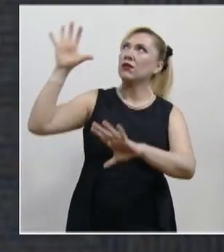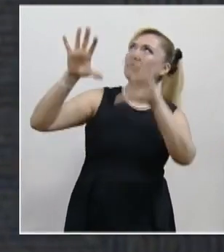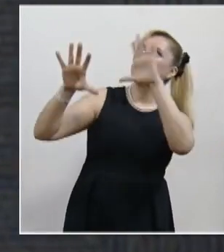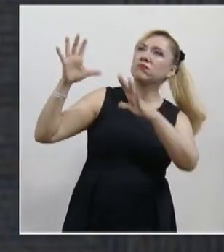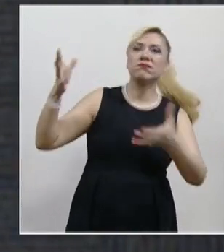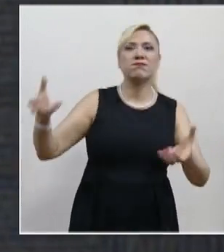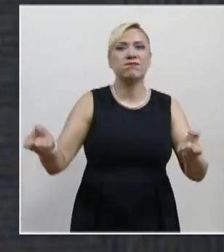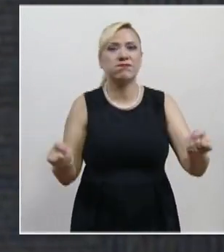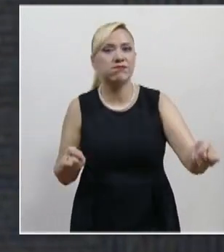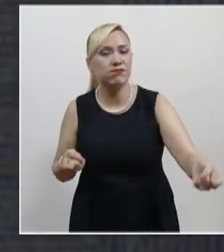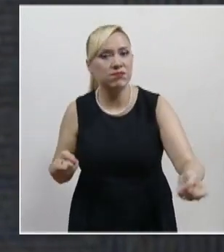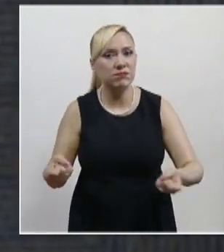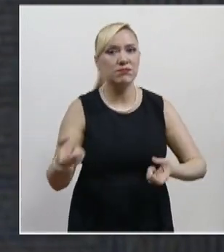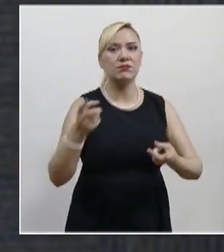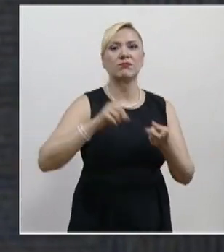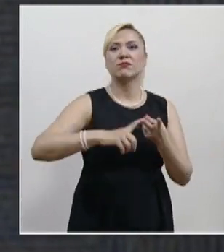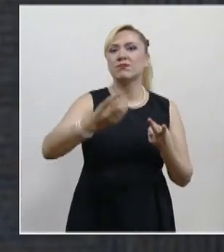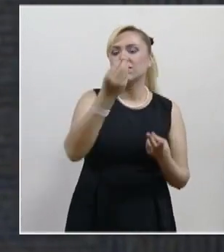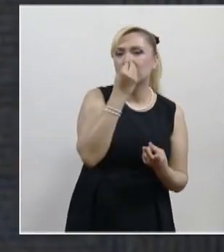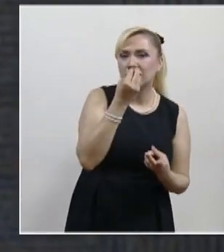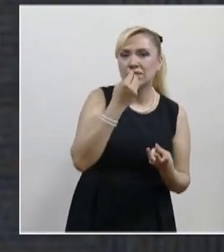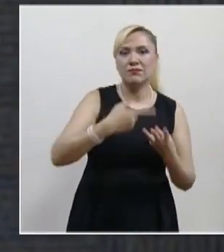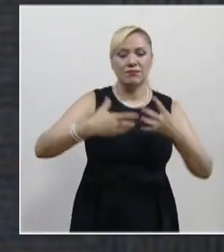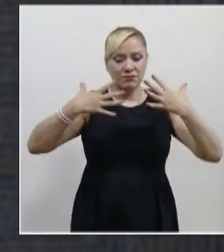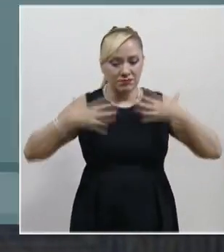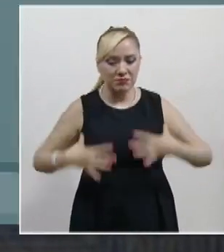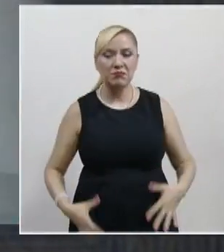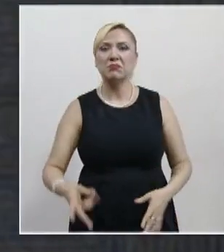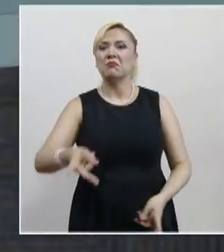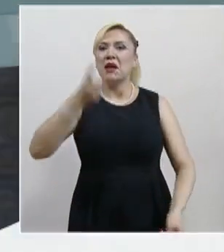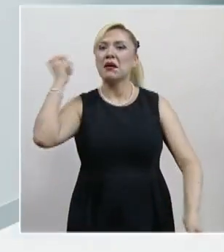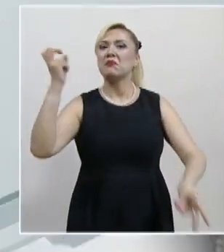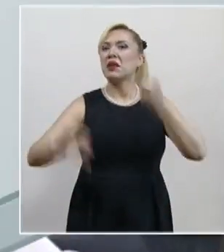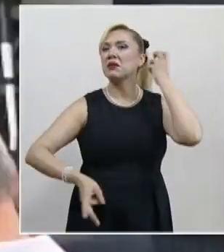Desafortunadamente, todos los sectores están sufriendo estos delitos.